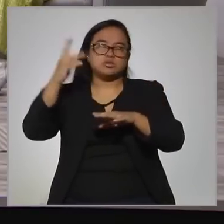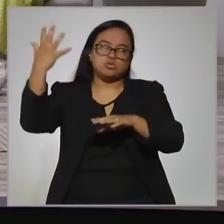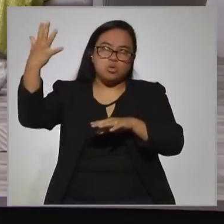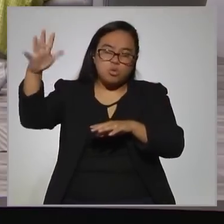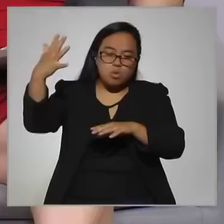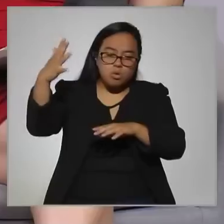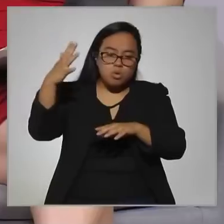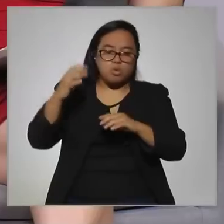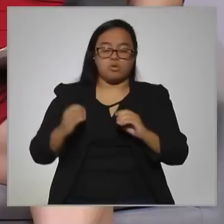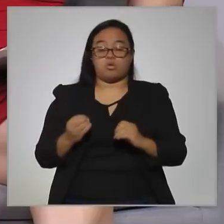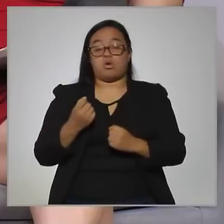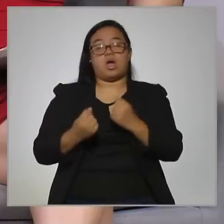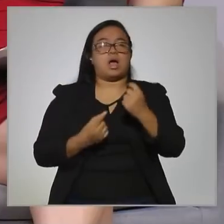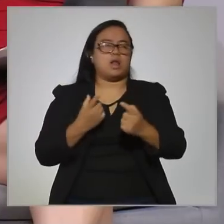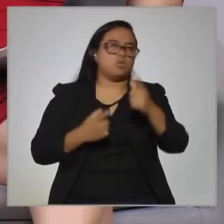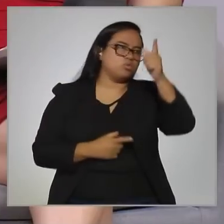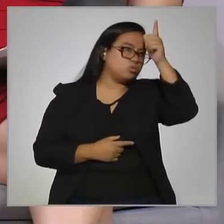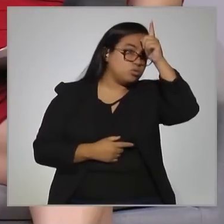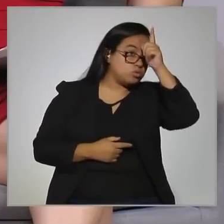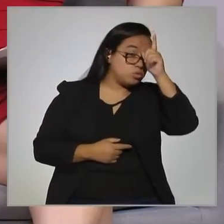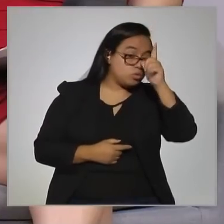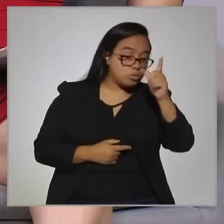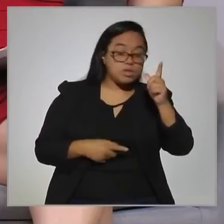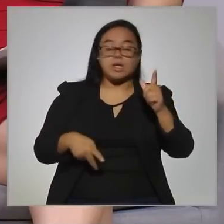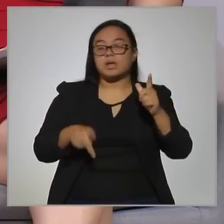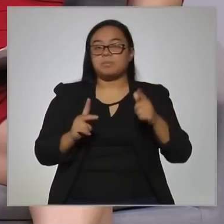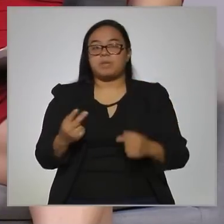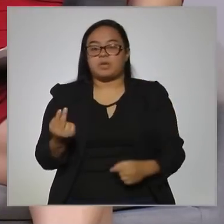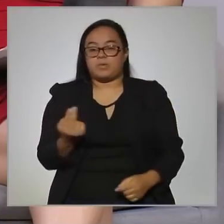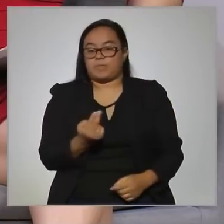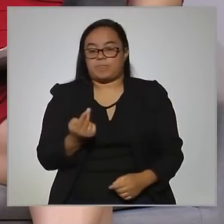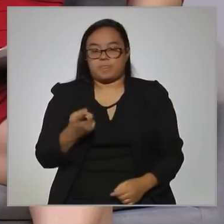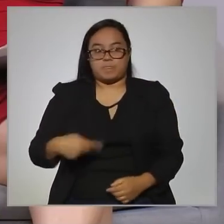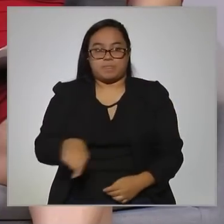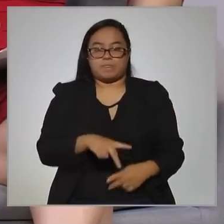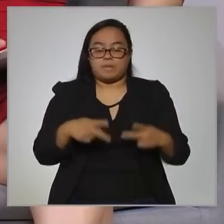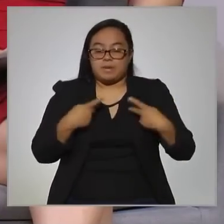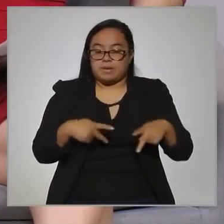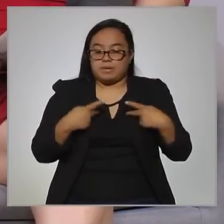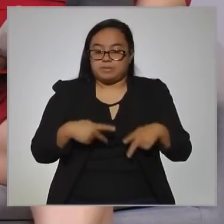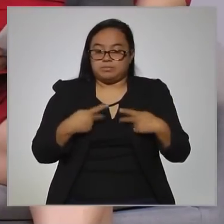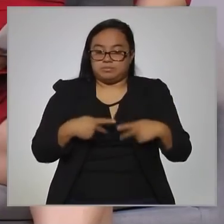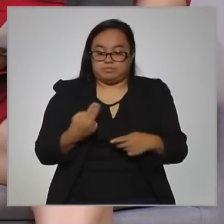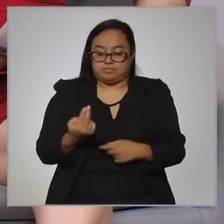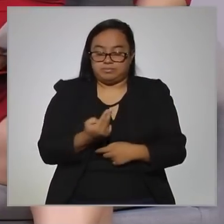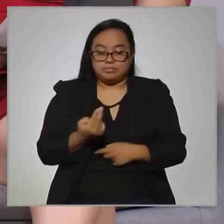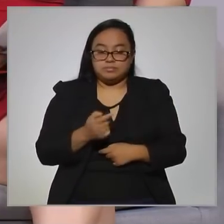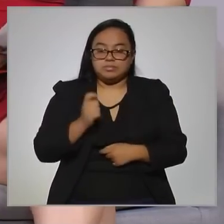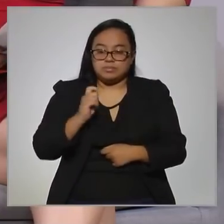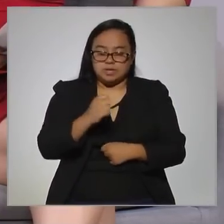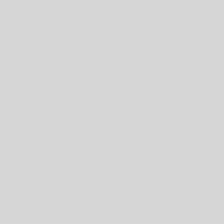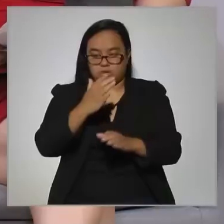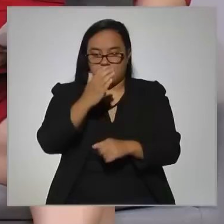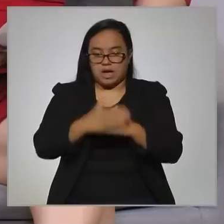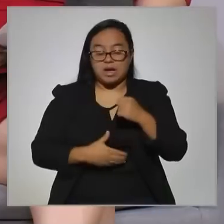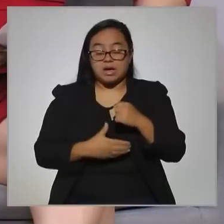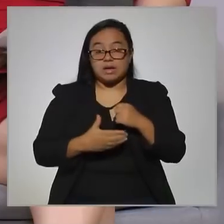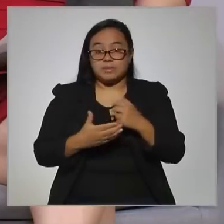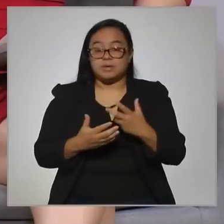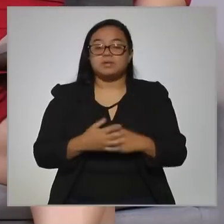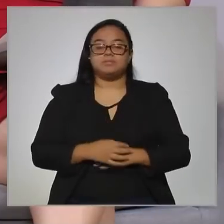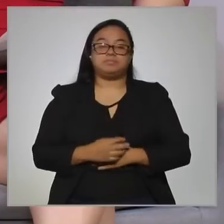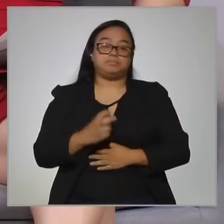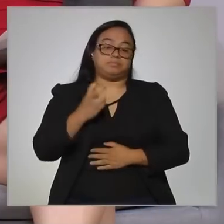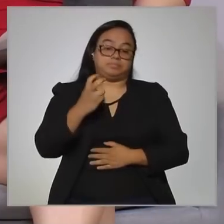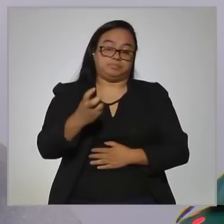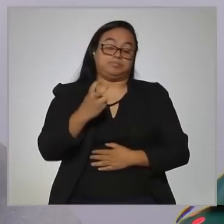a través de lo que va a ser la Luna, pero siempre es una necesidad de seguir, al menos en un primer momento, lo que van a ser los ciclos agrícolas. Y de ahí vamos